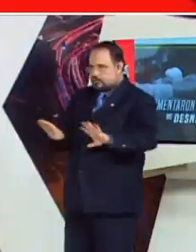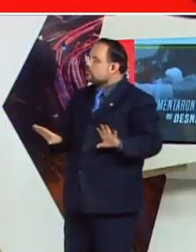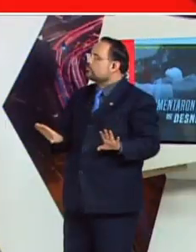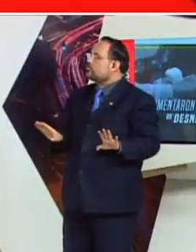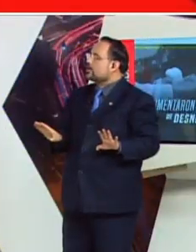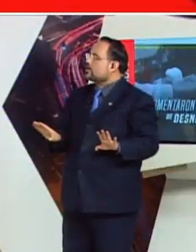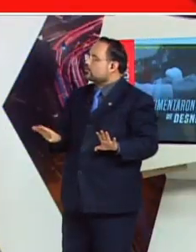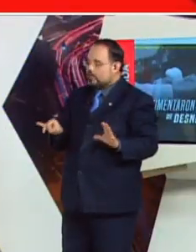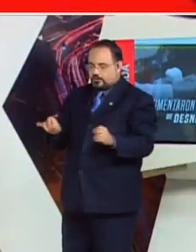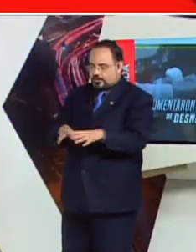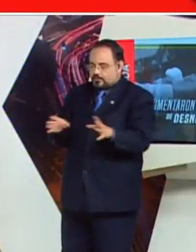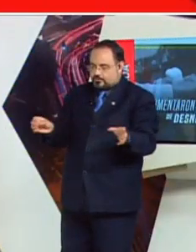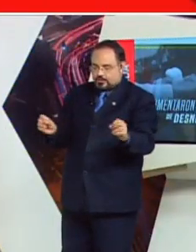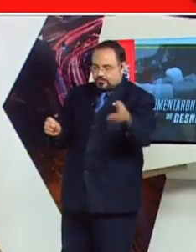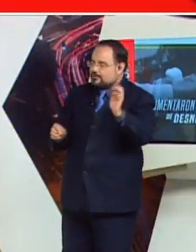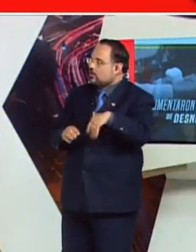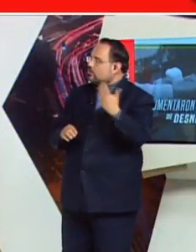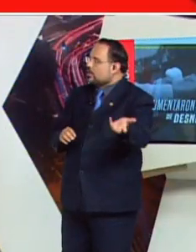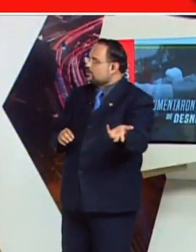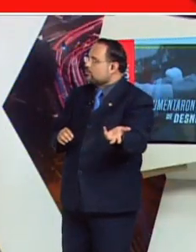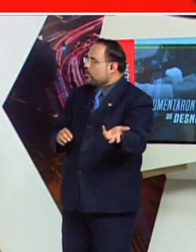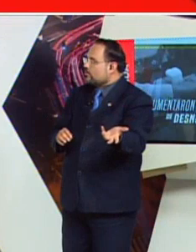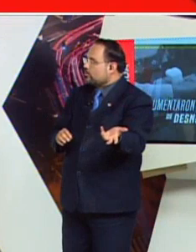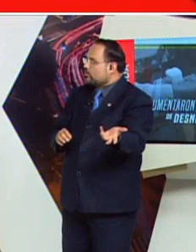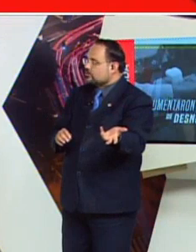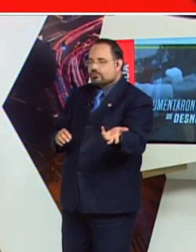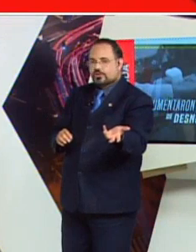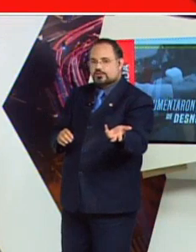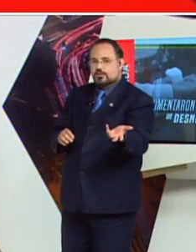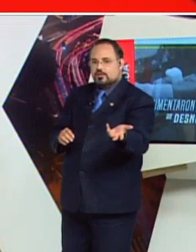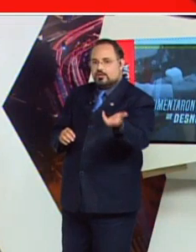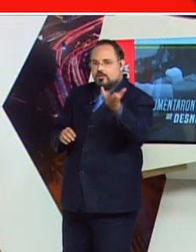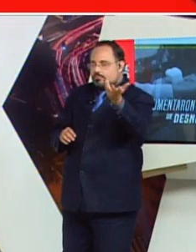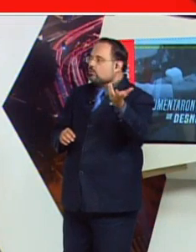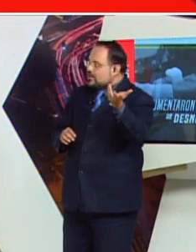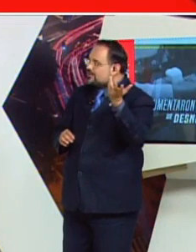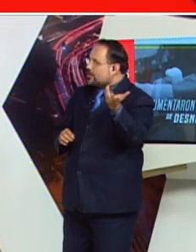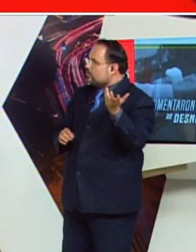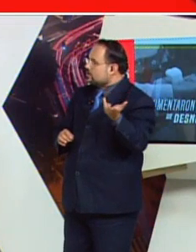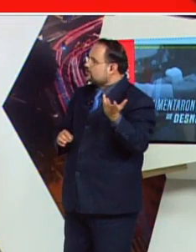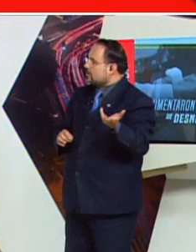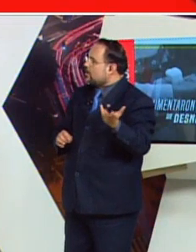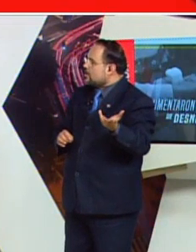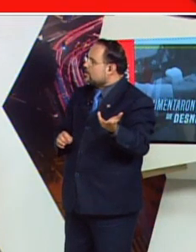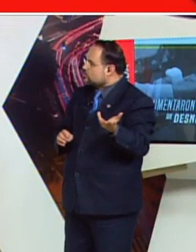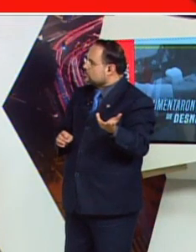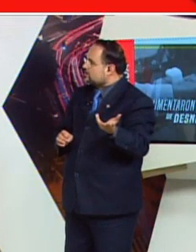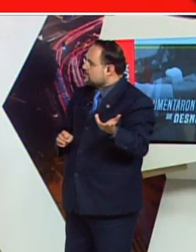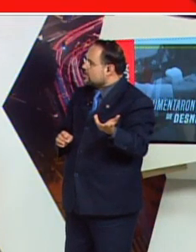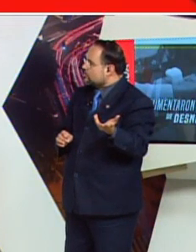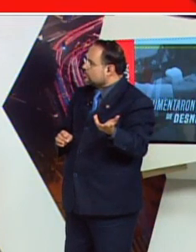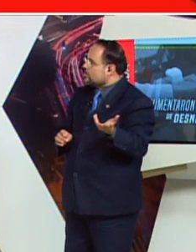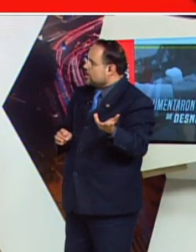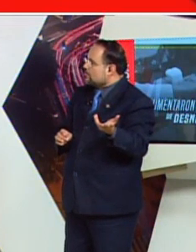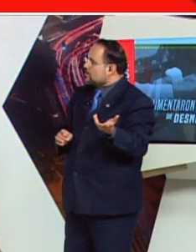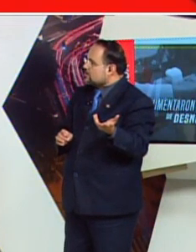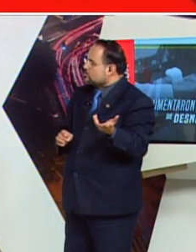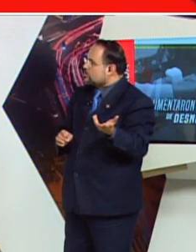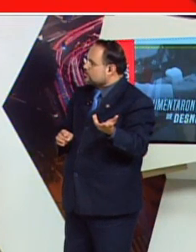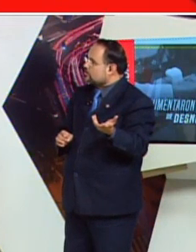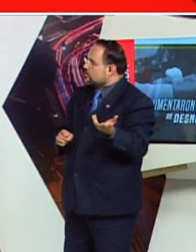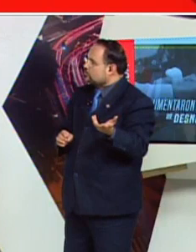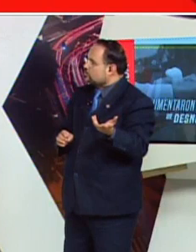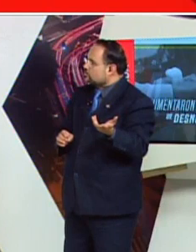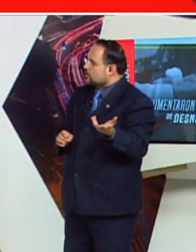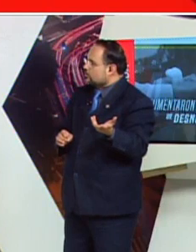seco lo has dicho de una manera correcta es que siembras algo y ahí se muere por lo seco que es pero el estado de israel es un desierto en más